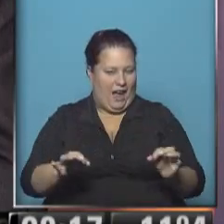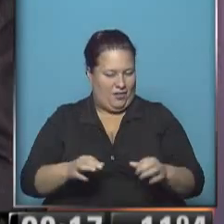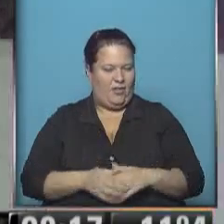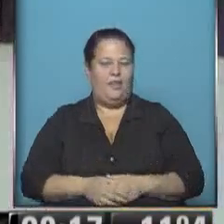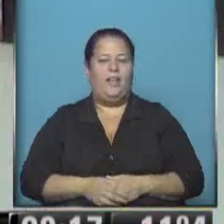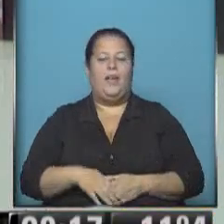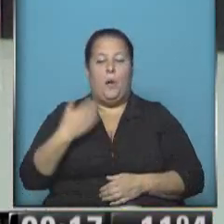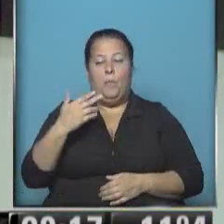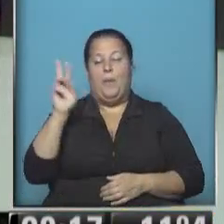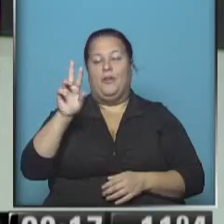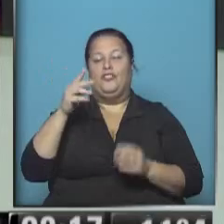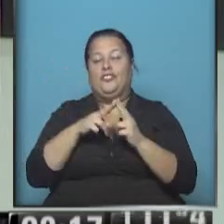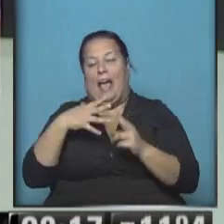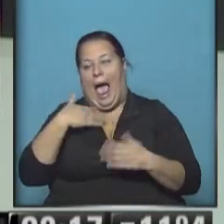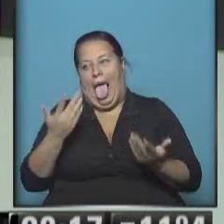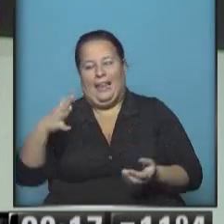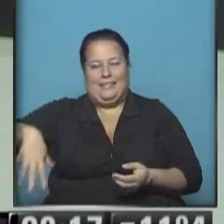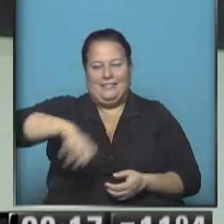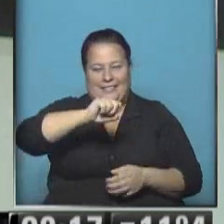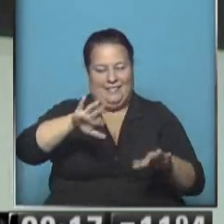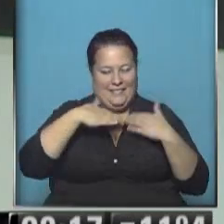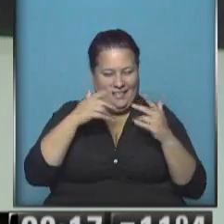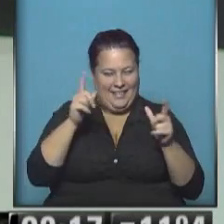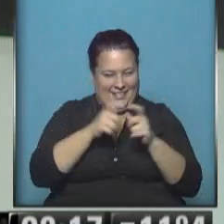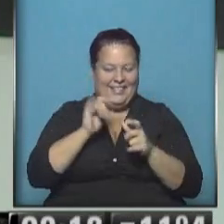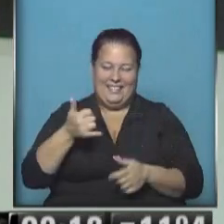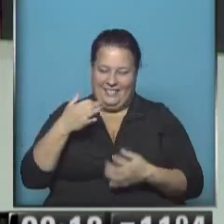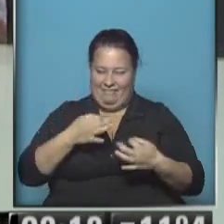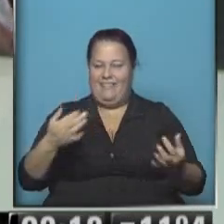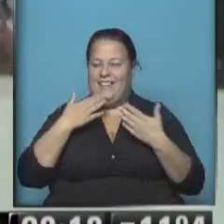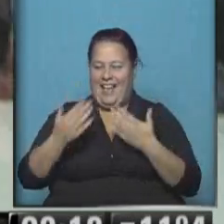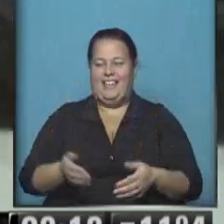Vale pedir prestado un sobrino para ir al cine. Definitivamente. Gracias, Alejo. A ver, nos vamos.